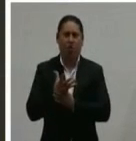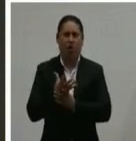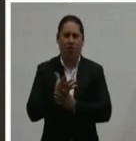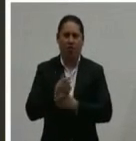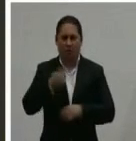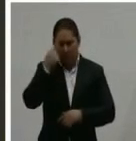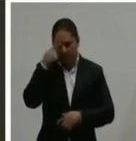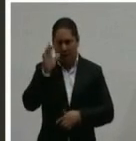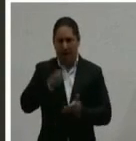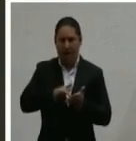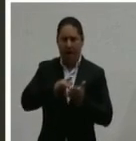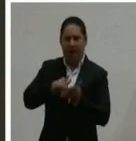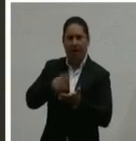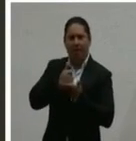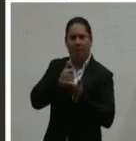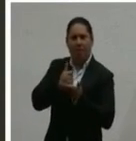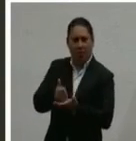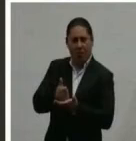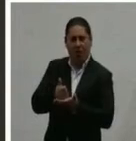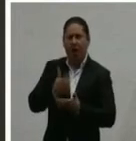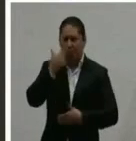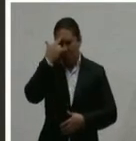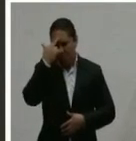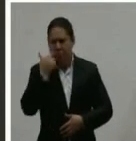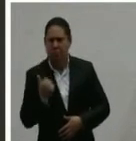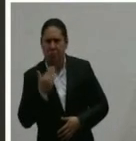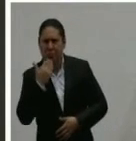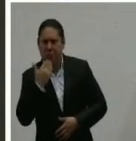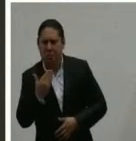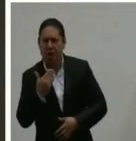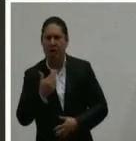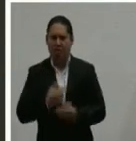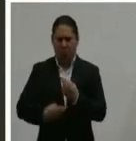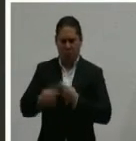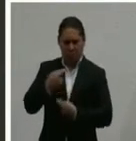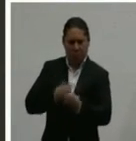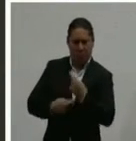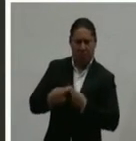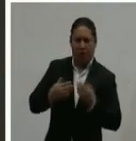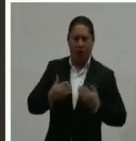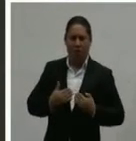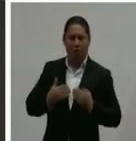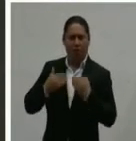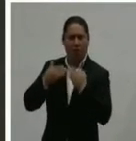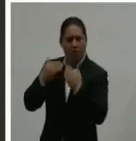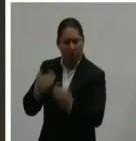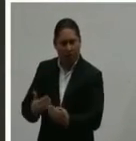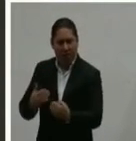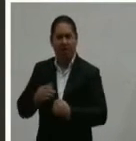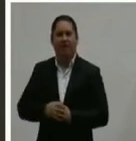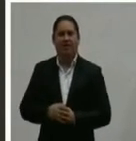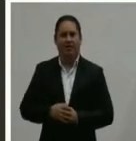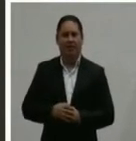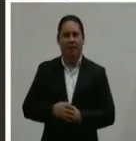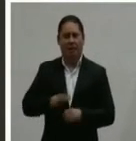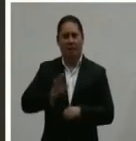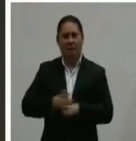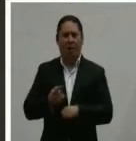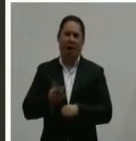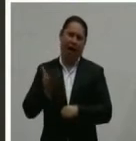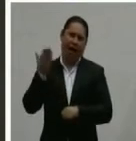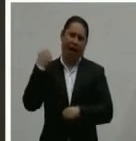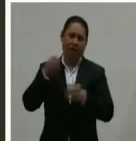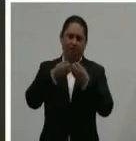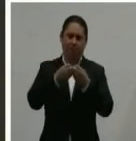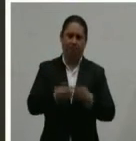sensibles, razonables, que permitan recuperar esa confianza que se ha perdido en los